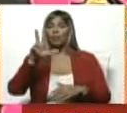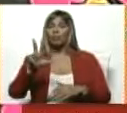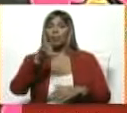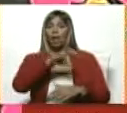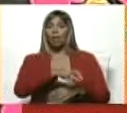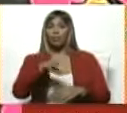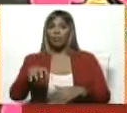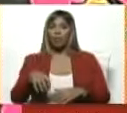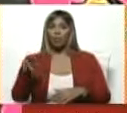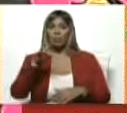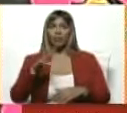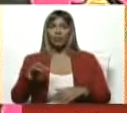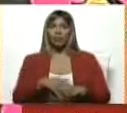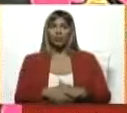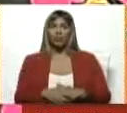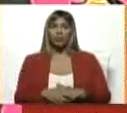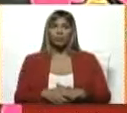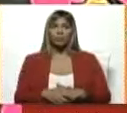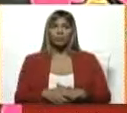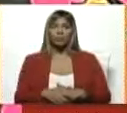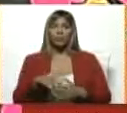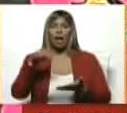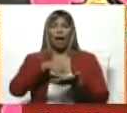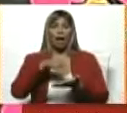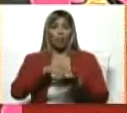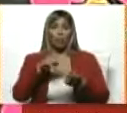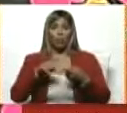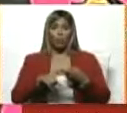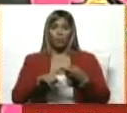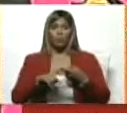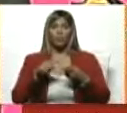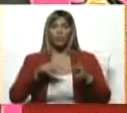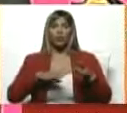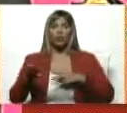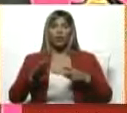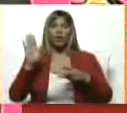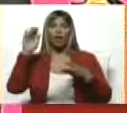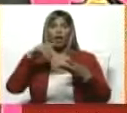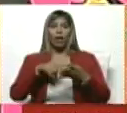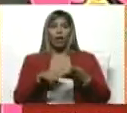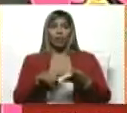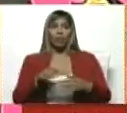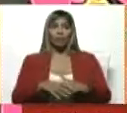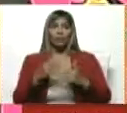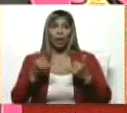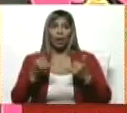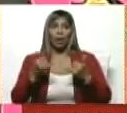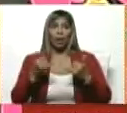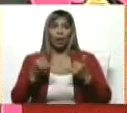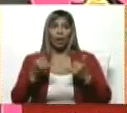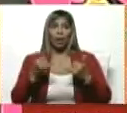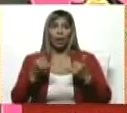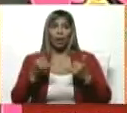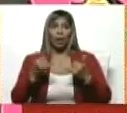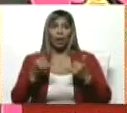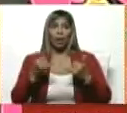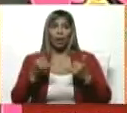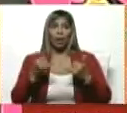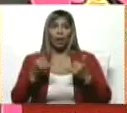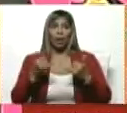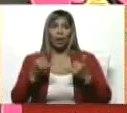país: Aragua, Carabobo y Cojedes. Vamos a estar